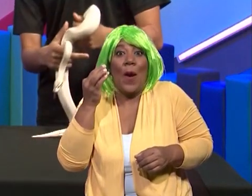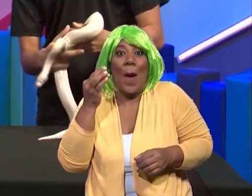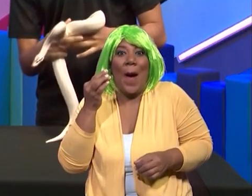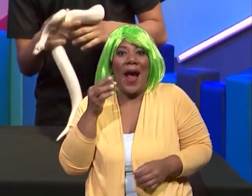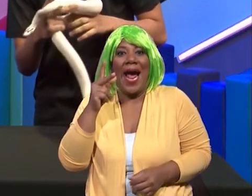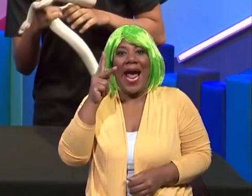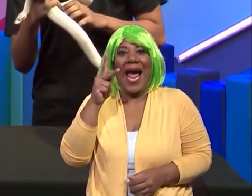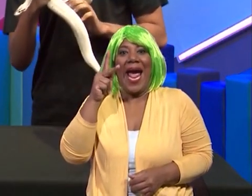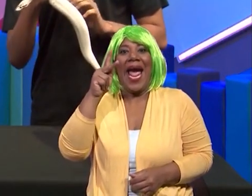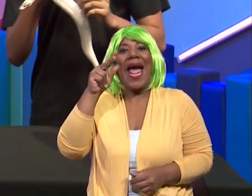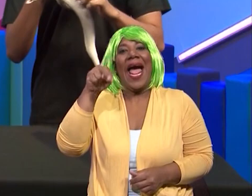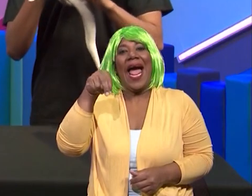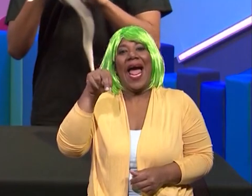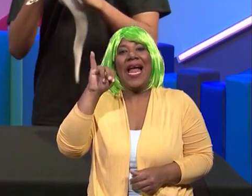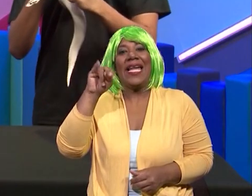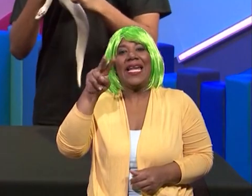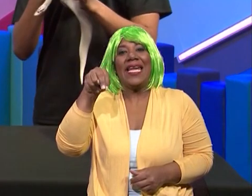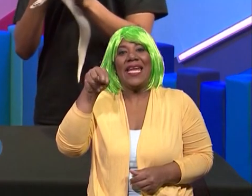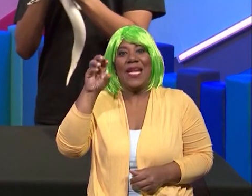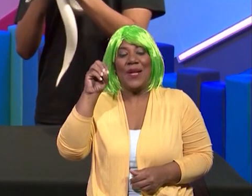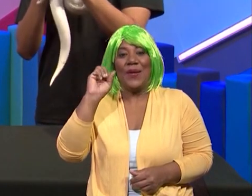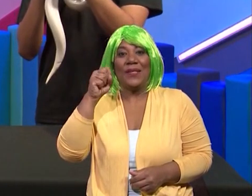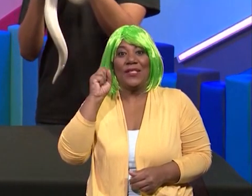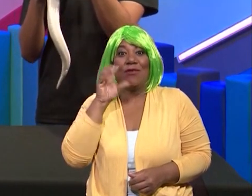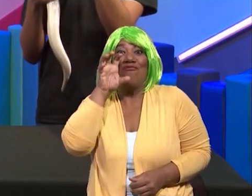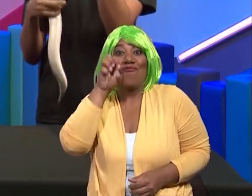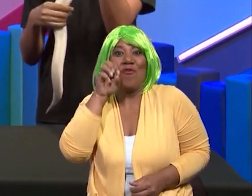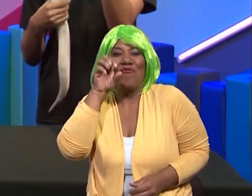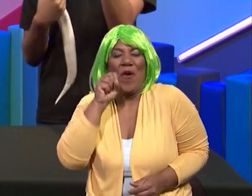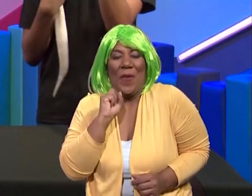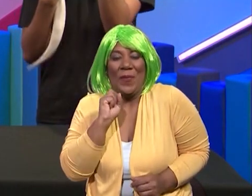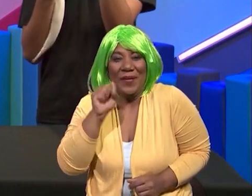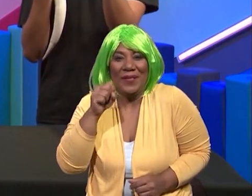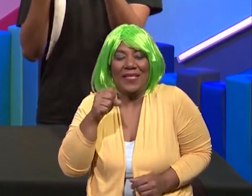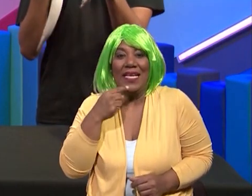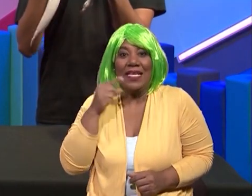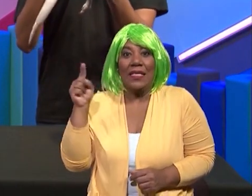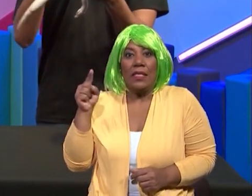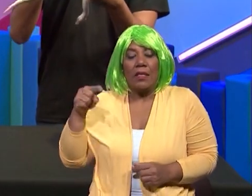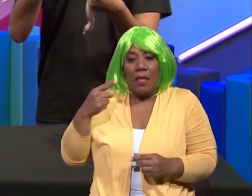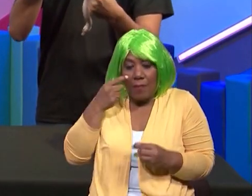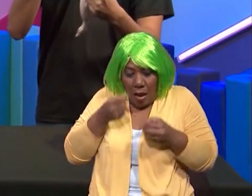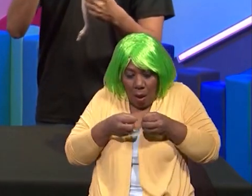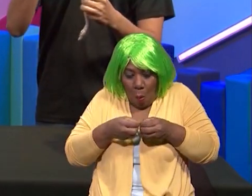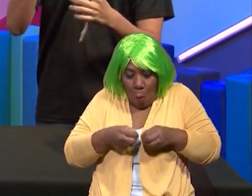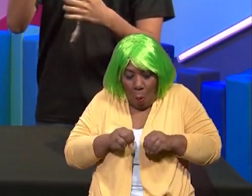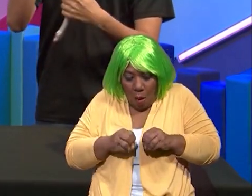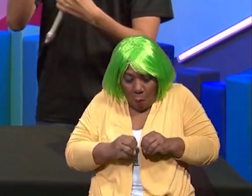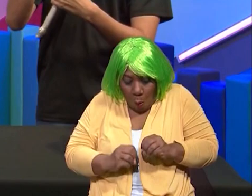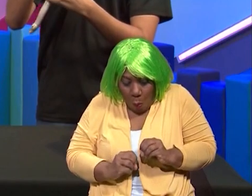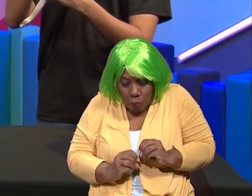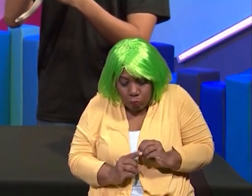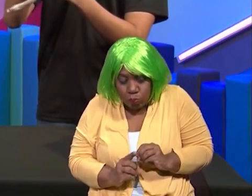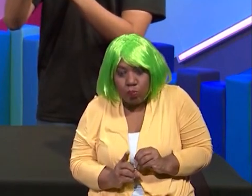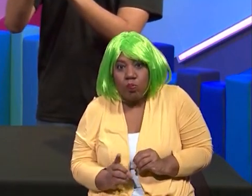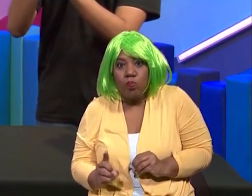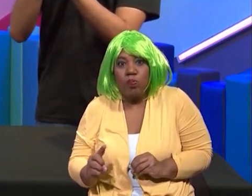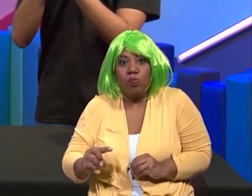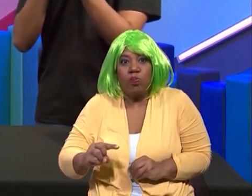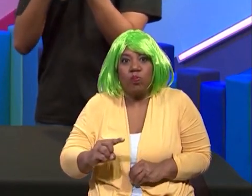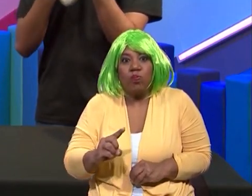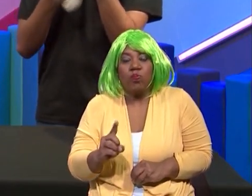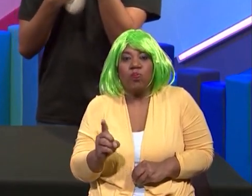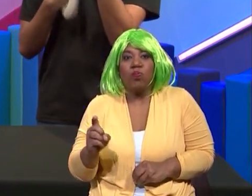¿ves? Y así mismo van saliendo las culebritas chiquitas, ¿ves? Poquitos. Yo sé que están